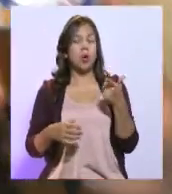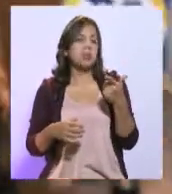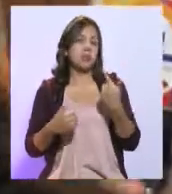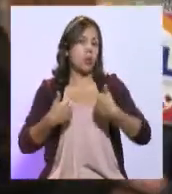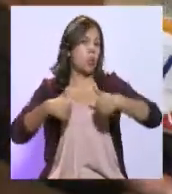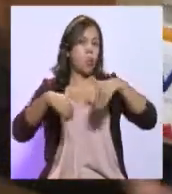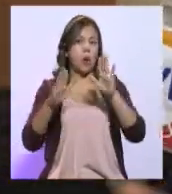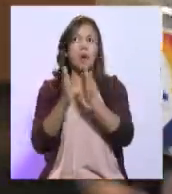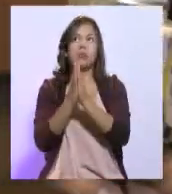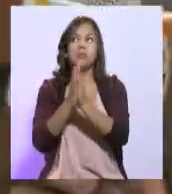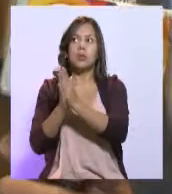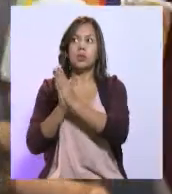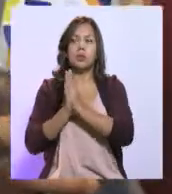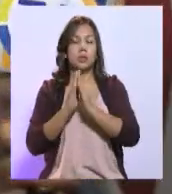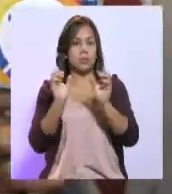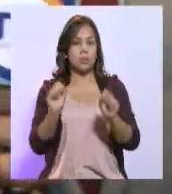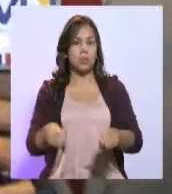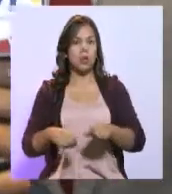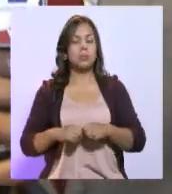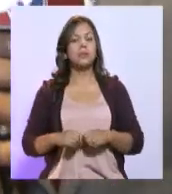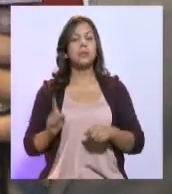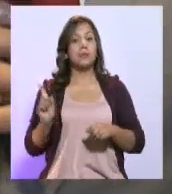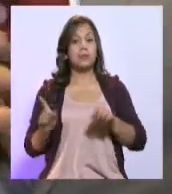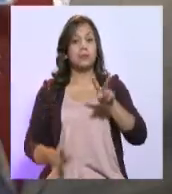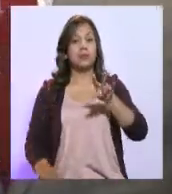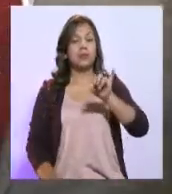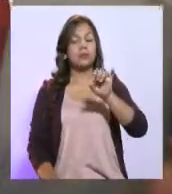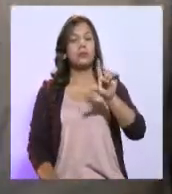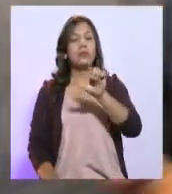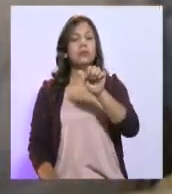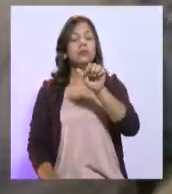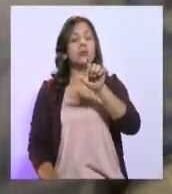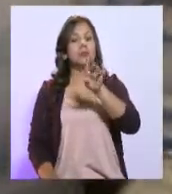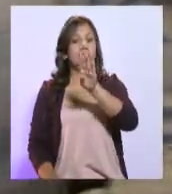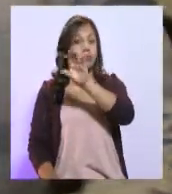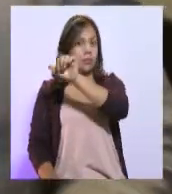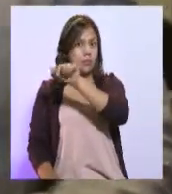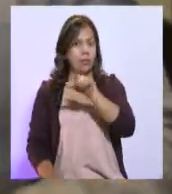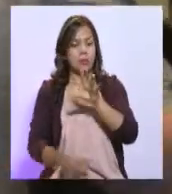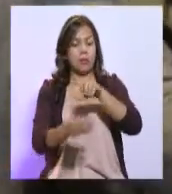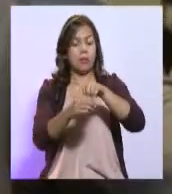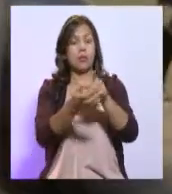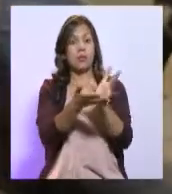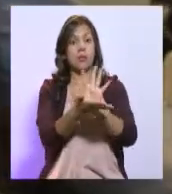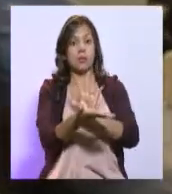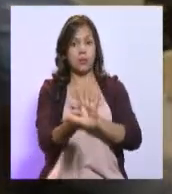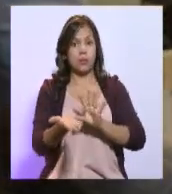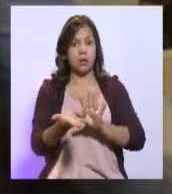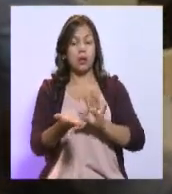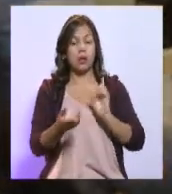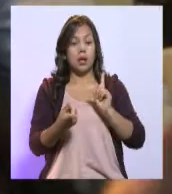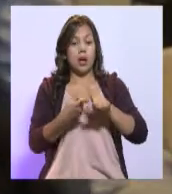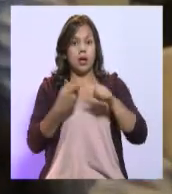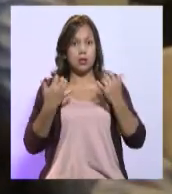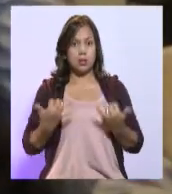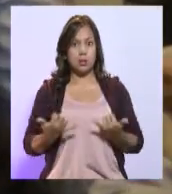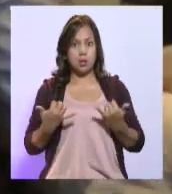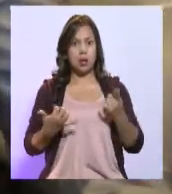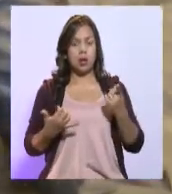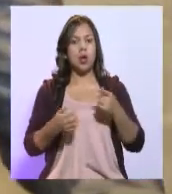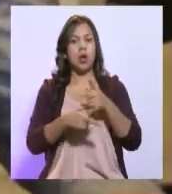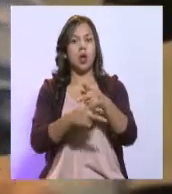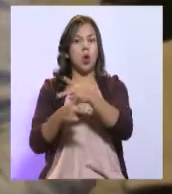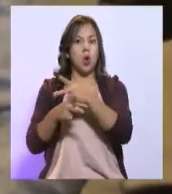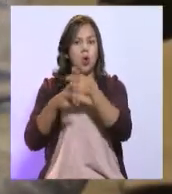correspondan. Gracias, asambleísta Lira Villalba, integrante de la Comisión de Fiscalización de la Asamblea Nacional. En este momento, uno de los concejales